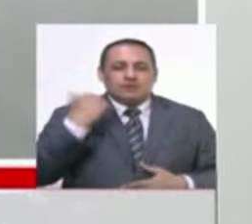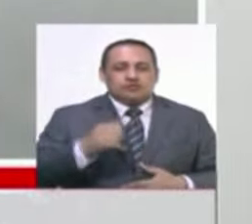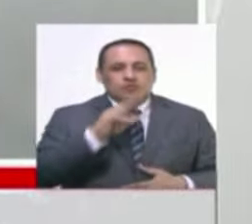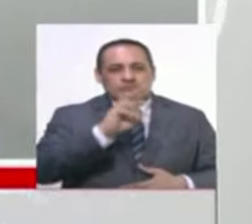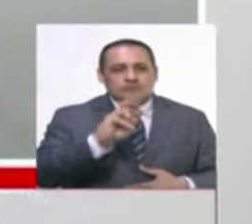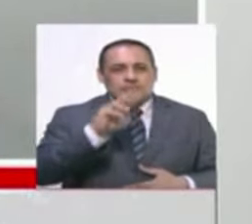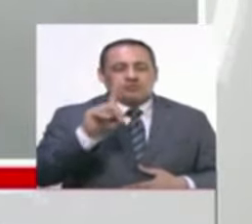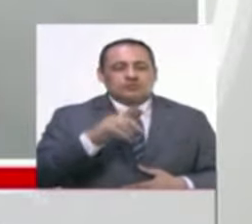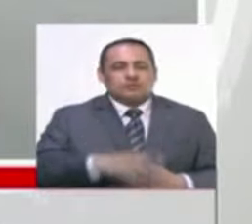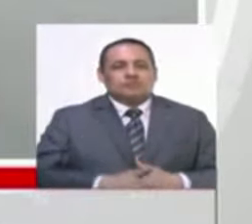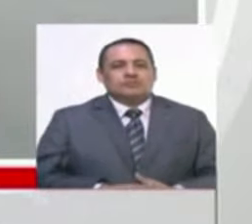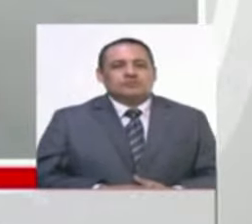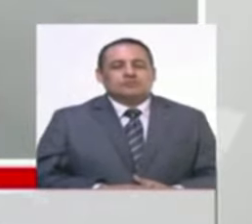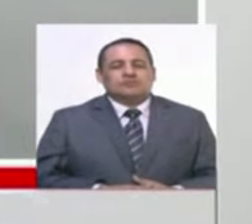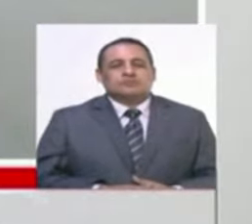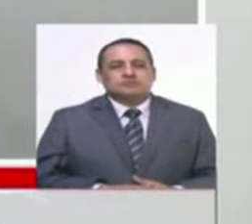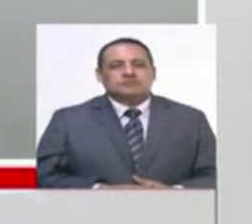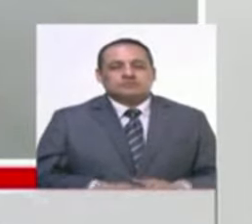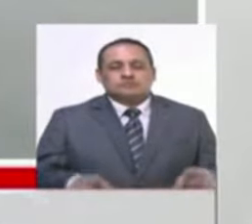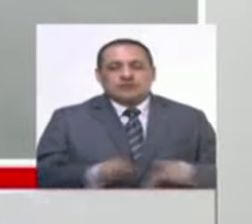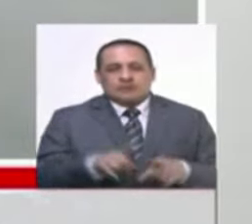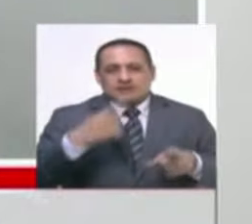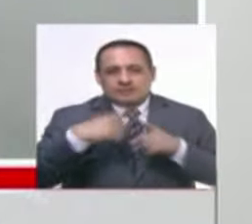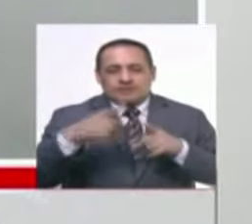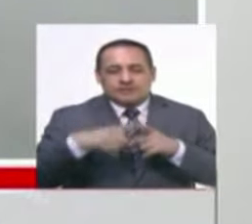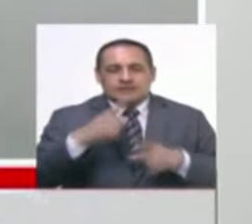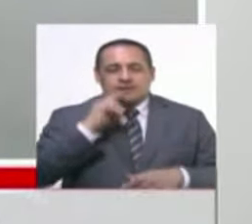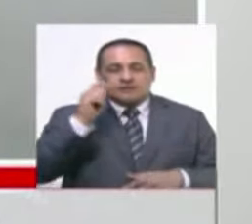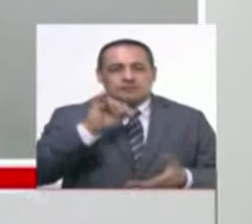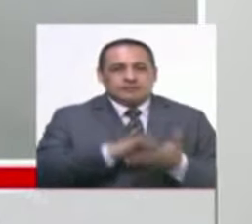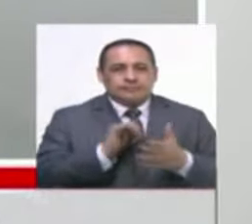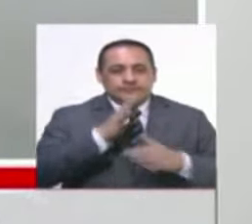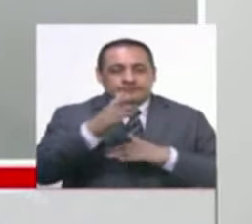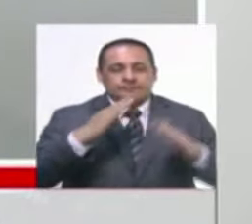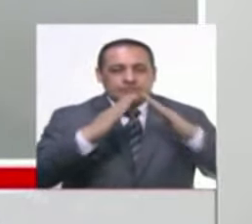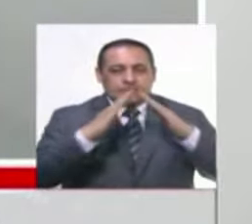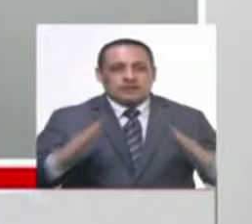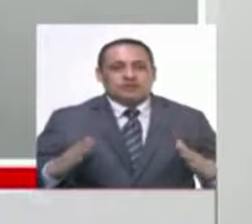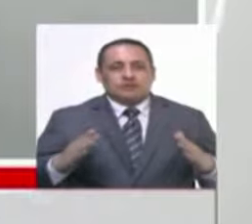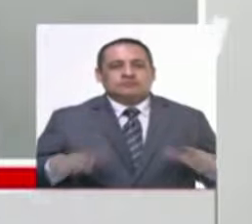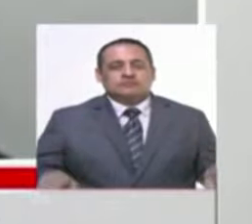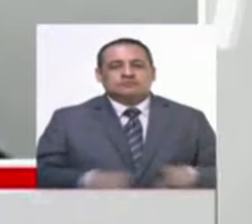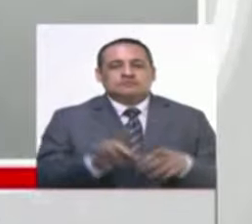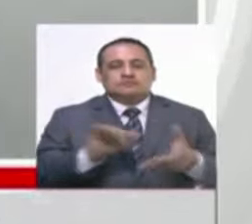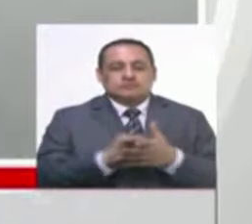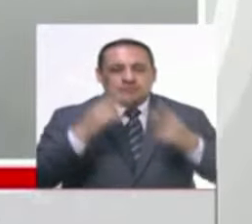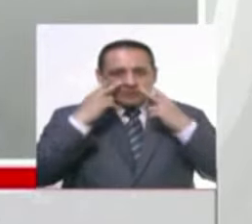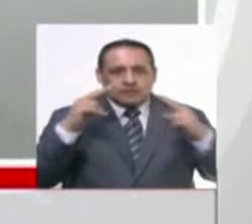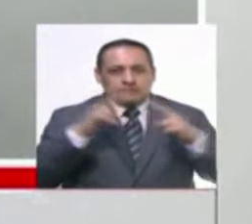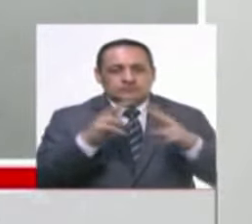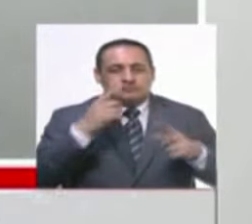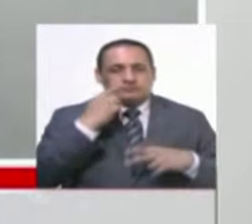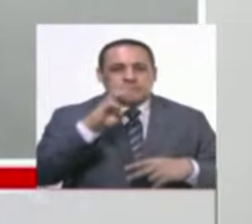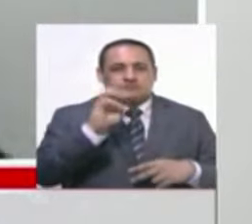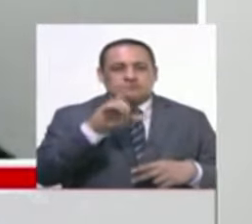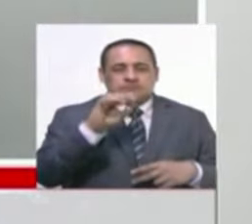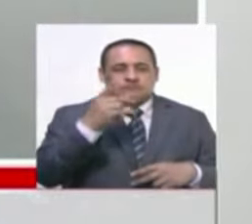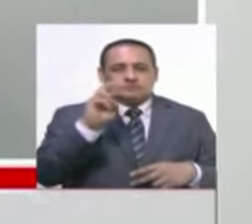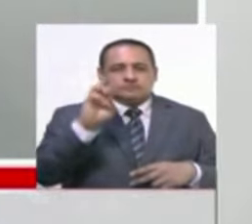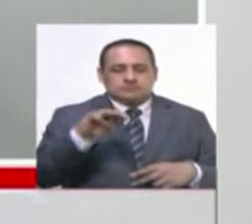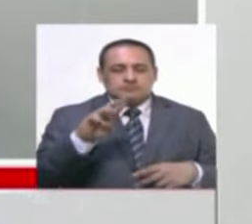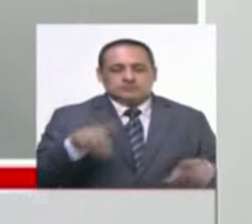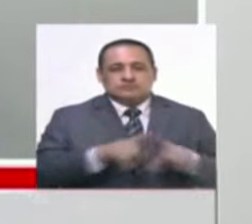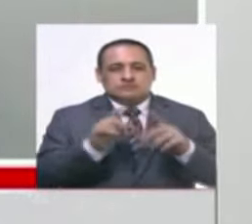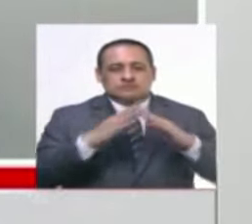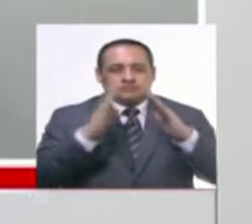2021. Y una serie de testigos más que asistieron a mi departamento y que lo conocen a Vladimir, y que Vladimir incluso